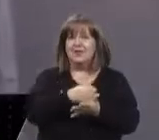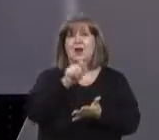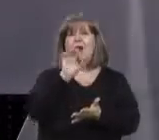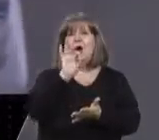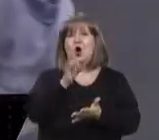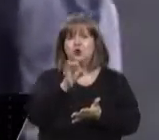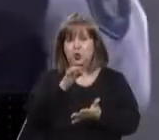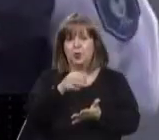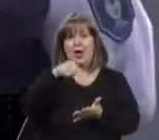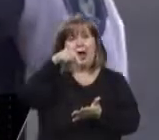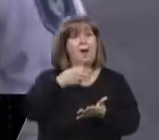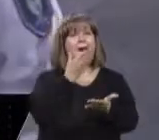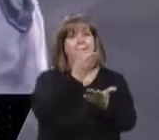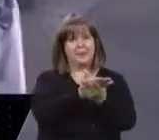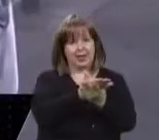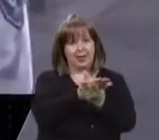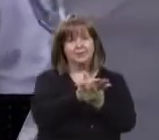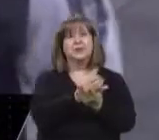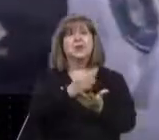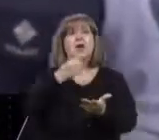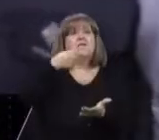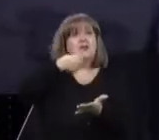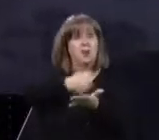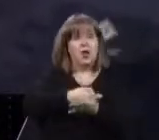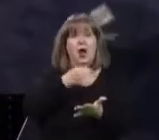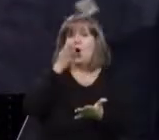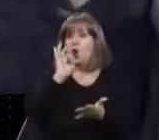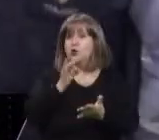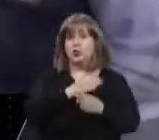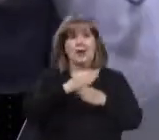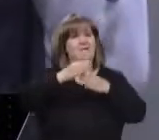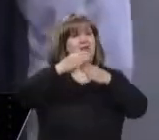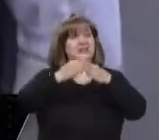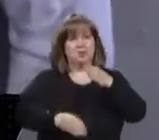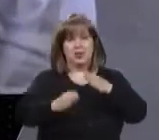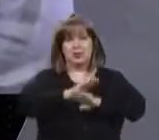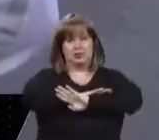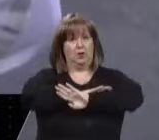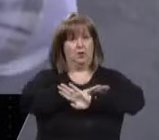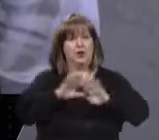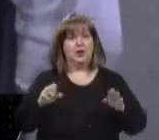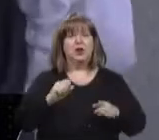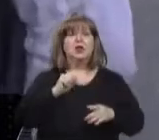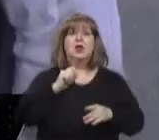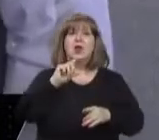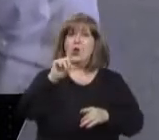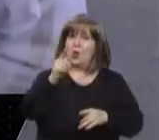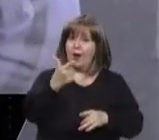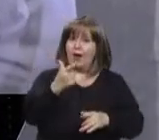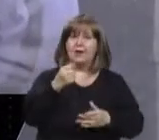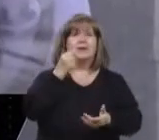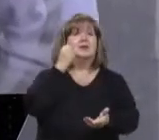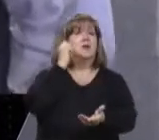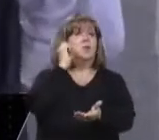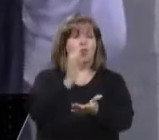que ya la están viendo y que van a comenzar las multas en octubre. Esa es la información que se está dando en este control, además de lo que se pide siempre, ¿no es cierto?